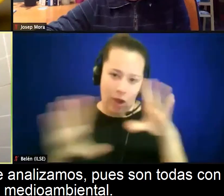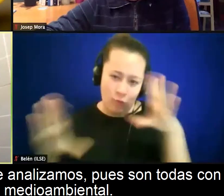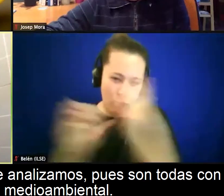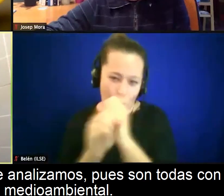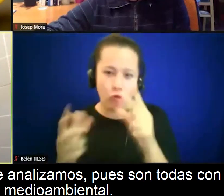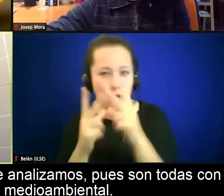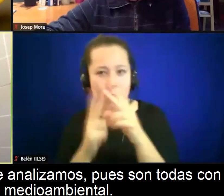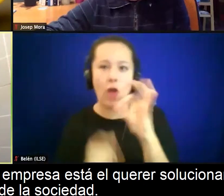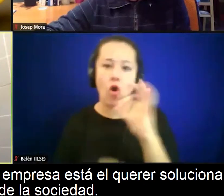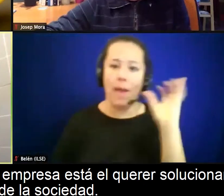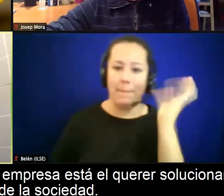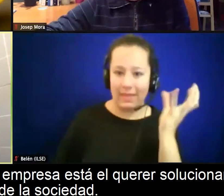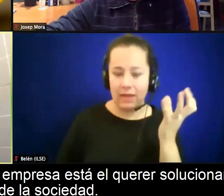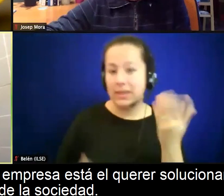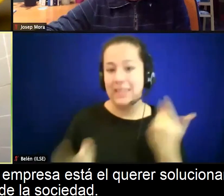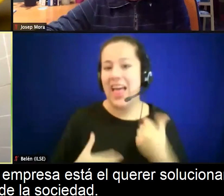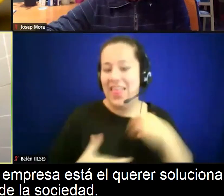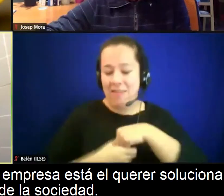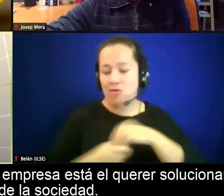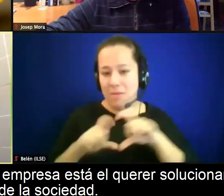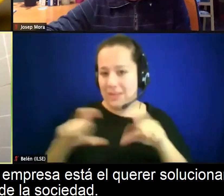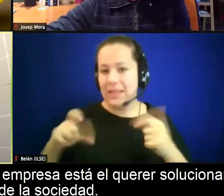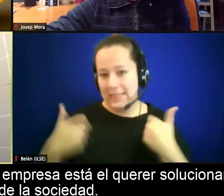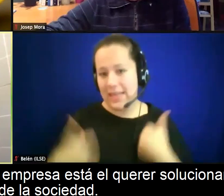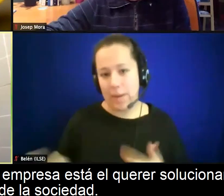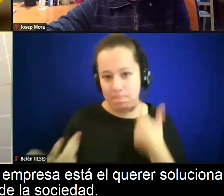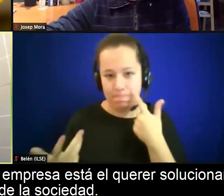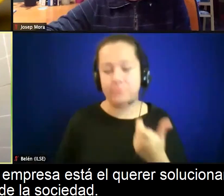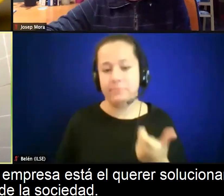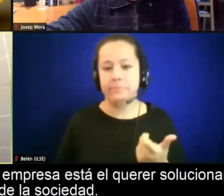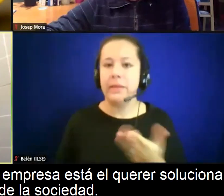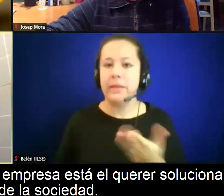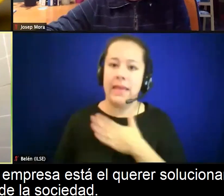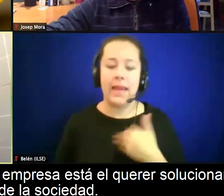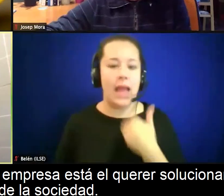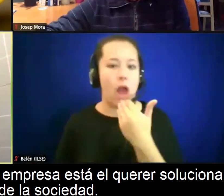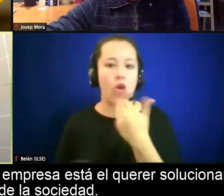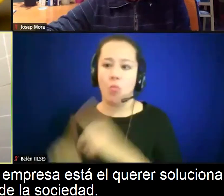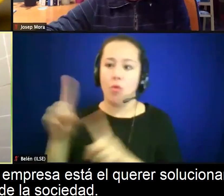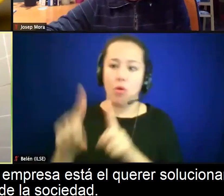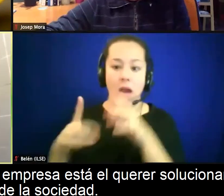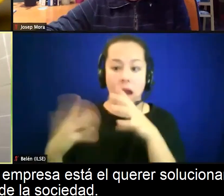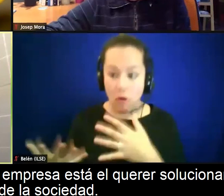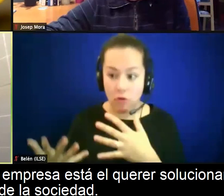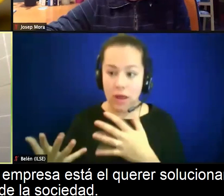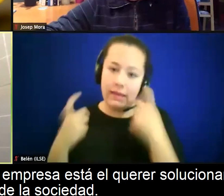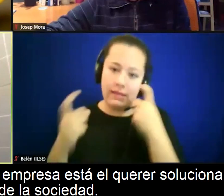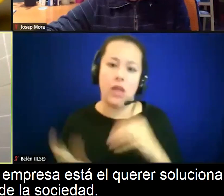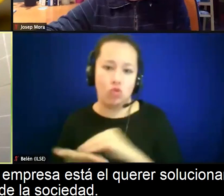medioambiental, es decir, que ya en el ADN de la empresa pues está el querer solucionar un problema de la sociedad.